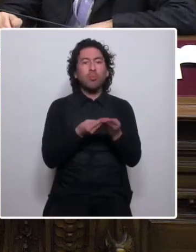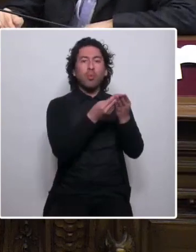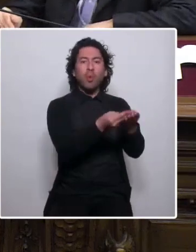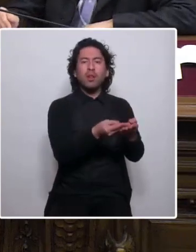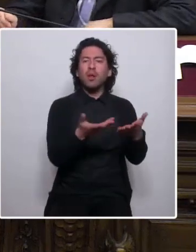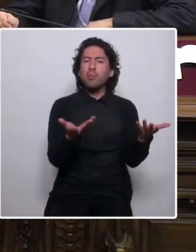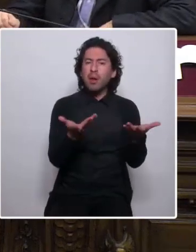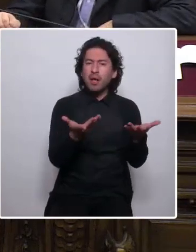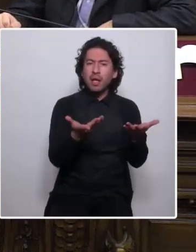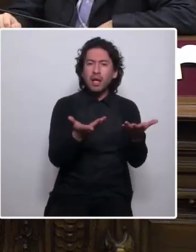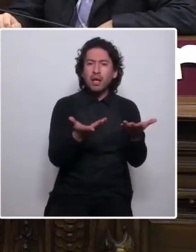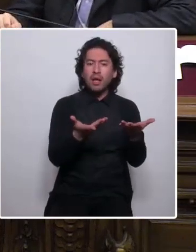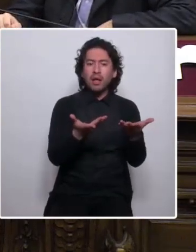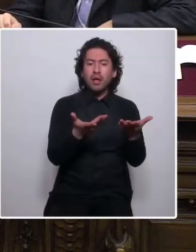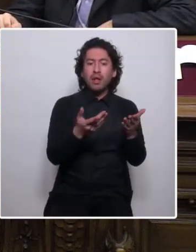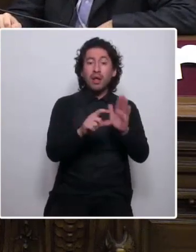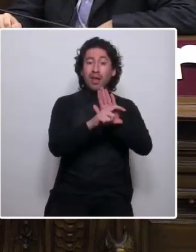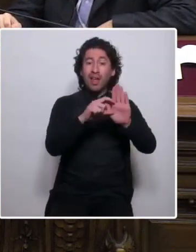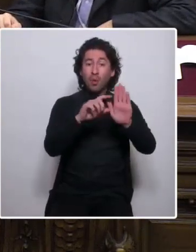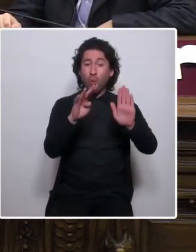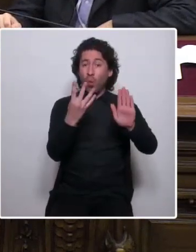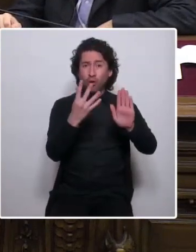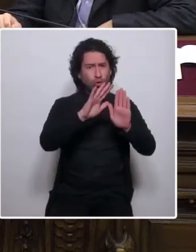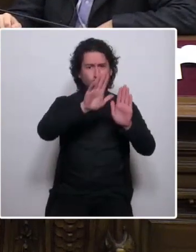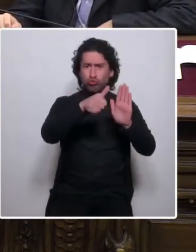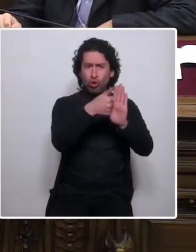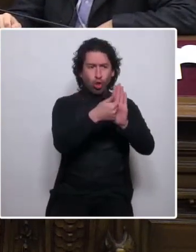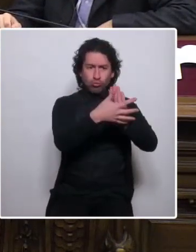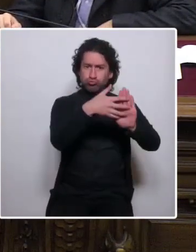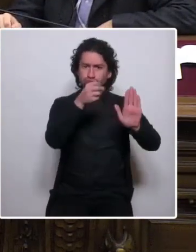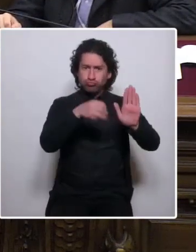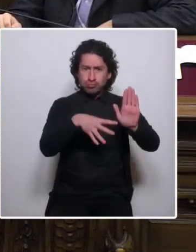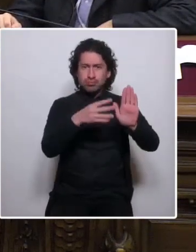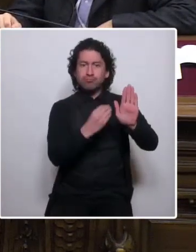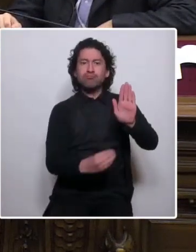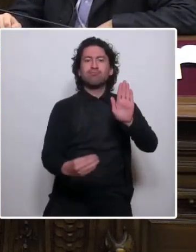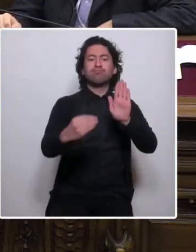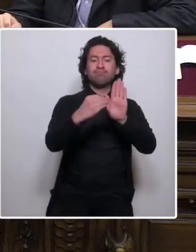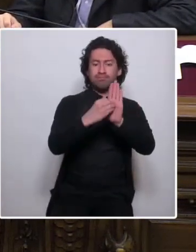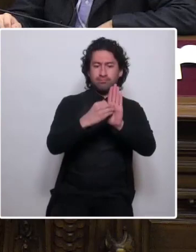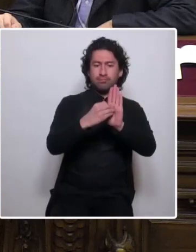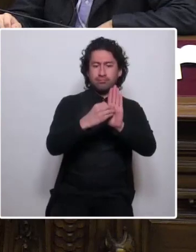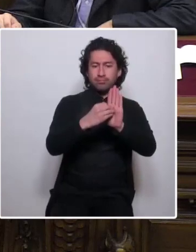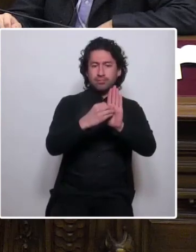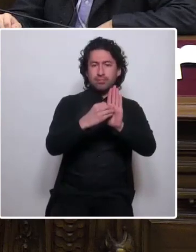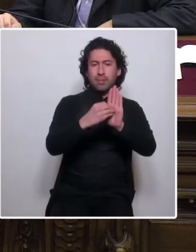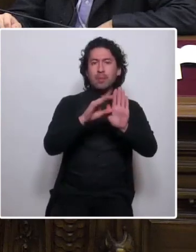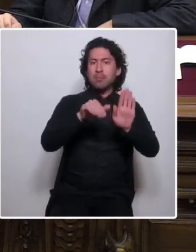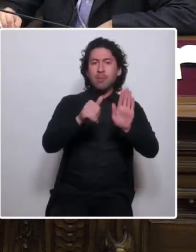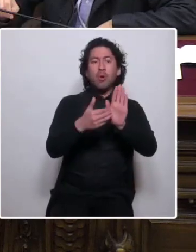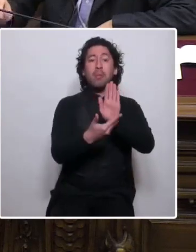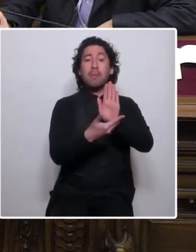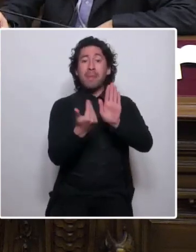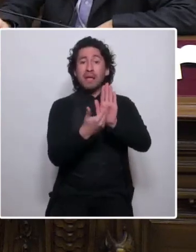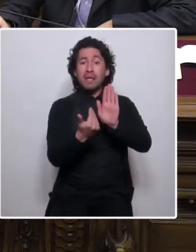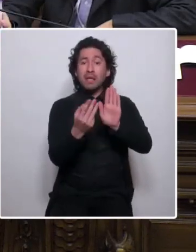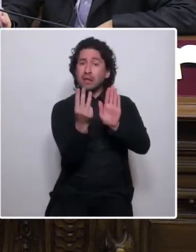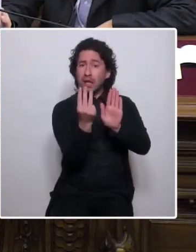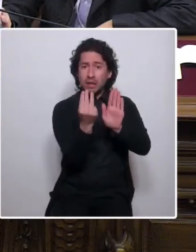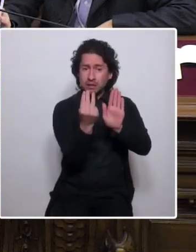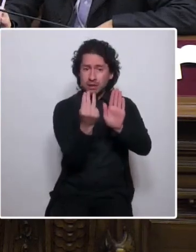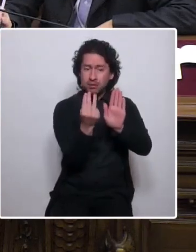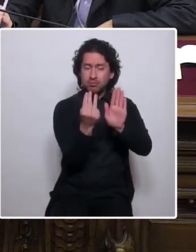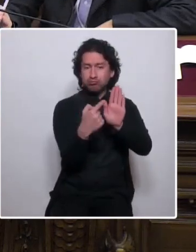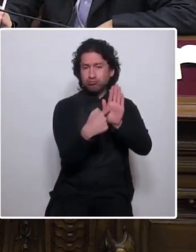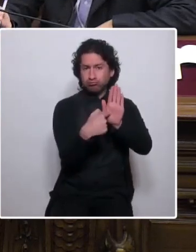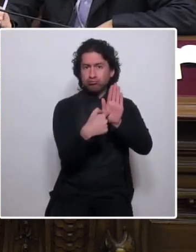reemplazar completamente el literal cuarto que la regula por el que figura en la página 13 del